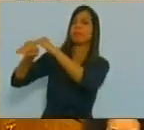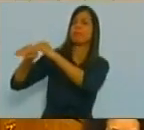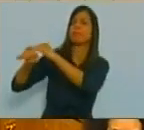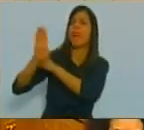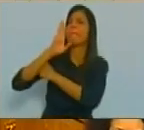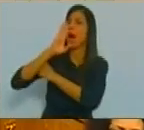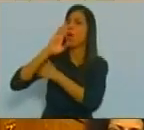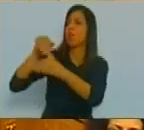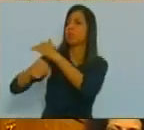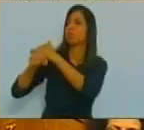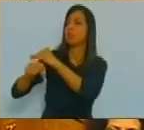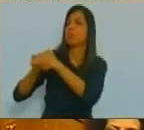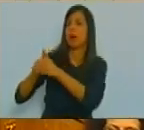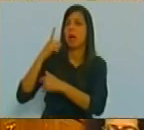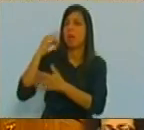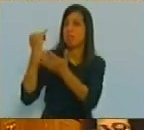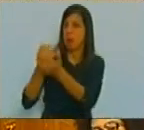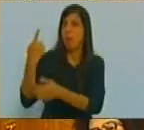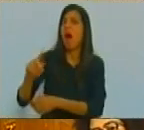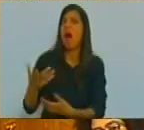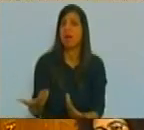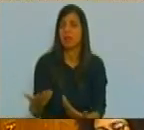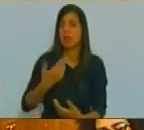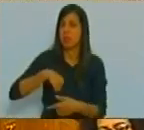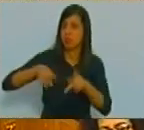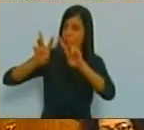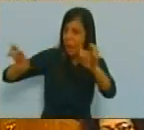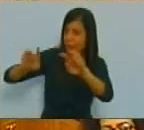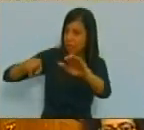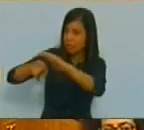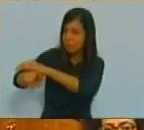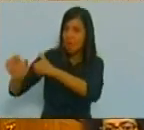citarlo y que nosotros le permitamos